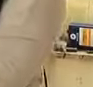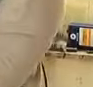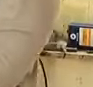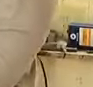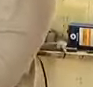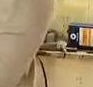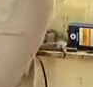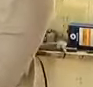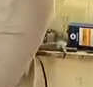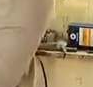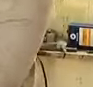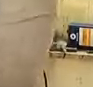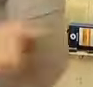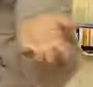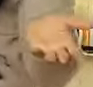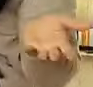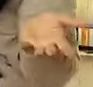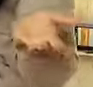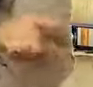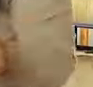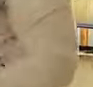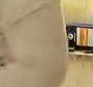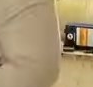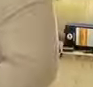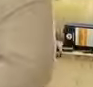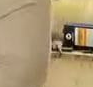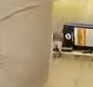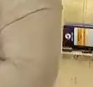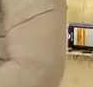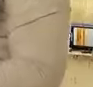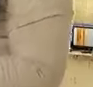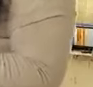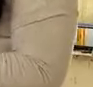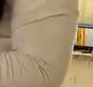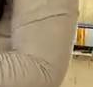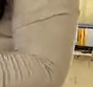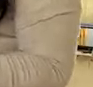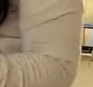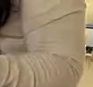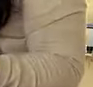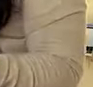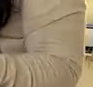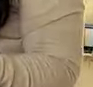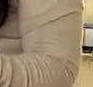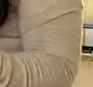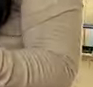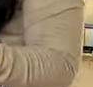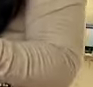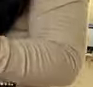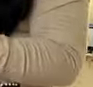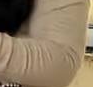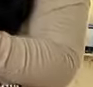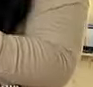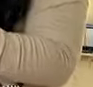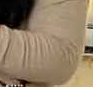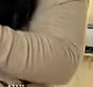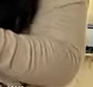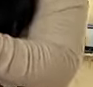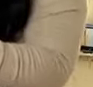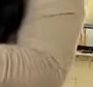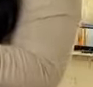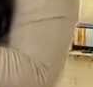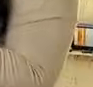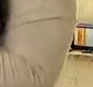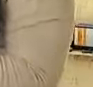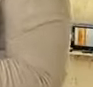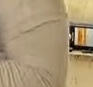soy un conejito muy laborioso. No lo dudo. Yobi, ¿y qué vamos a hacer con todas estas cosas que están dentro de la caja? Bueno, los libros